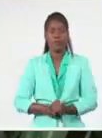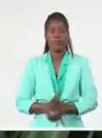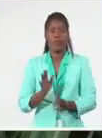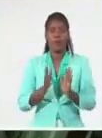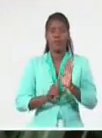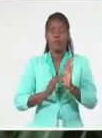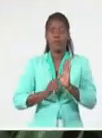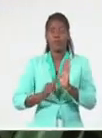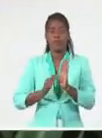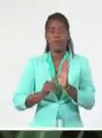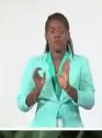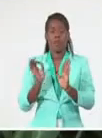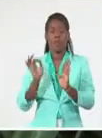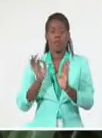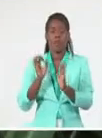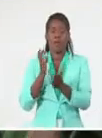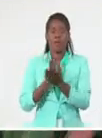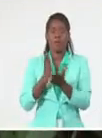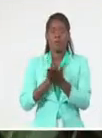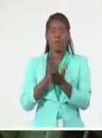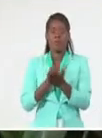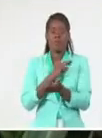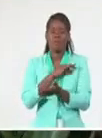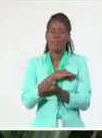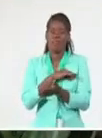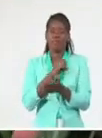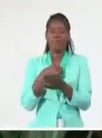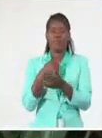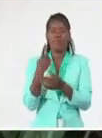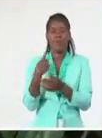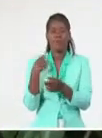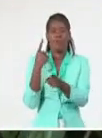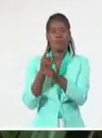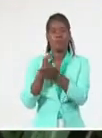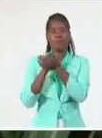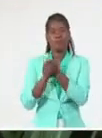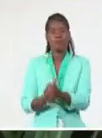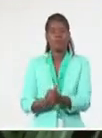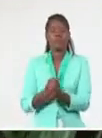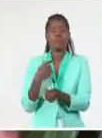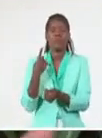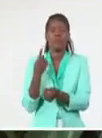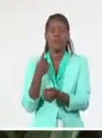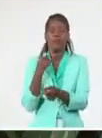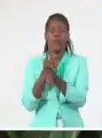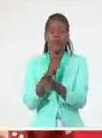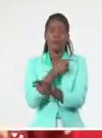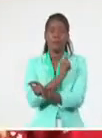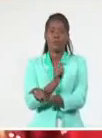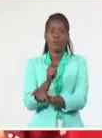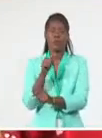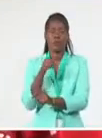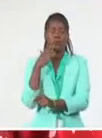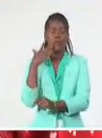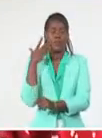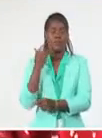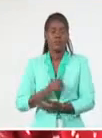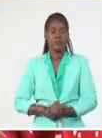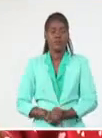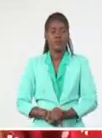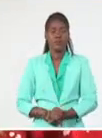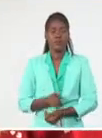venir aquí a la escuela si les sigue quedarse sin ver a mí a mitad el proceder de un día muy feliz muy importante significa el